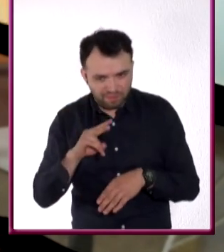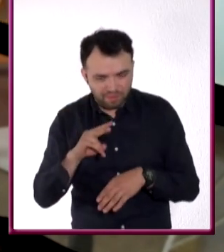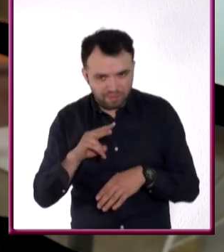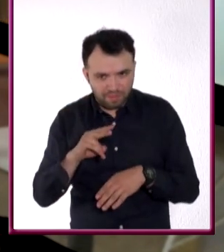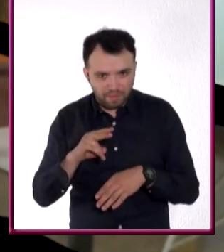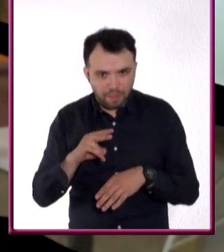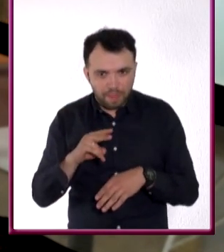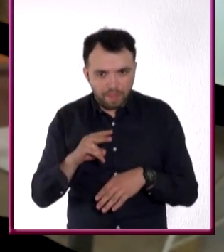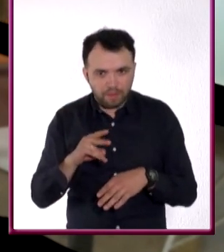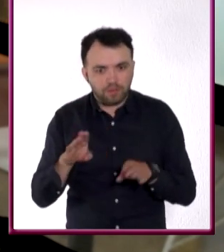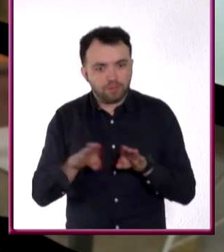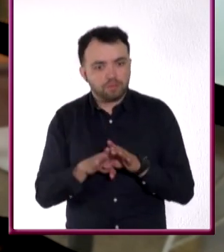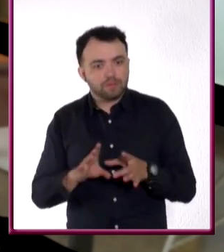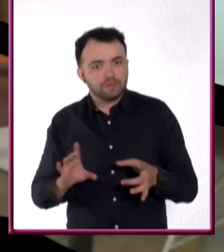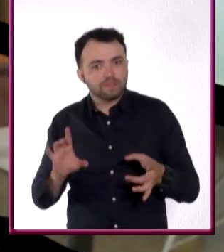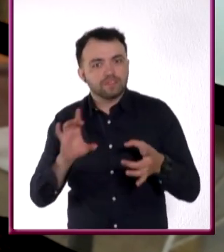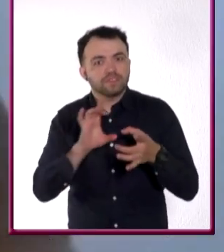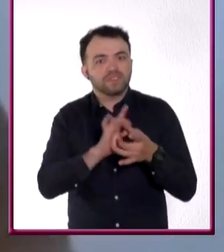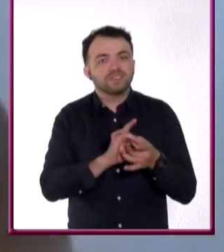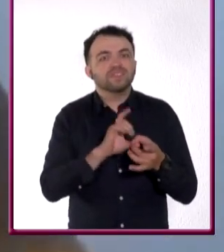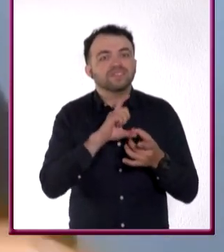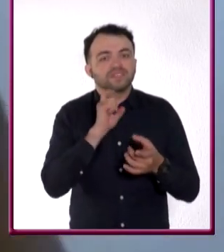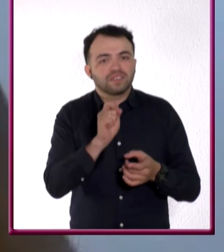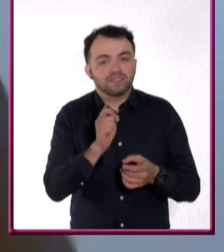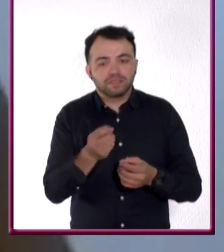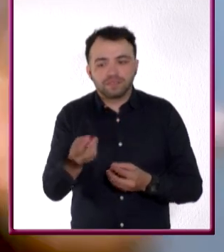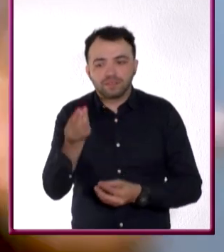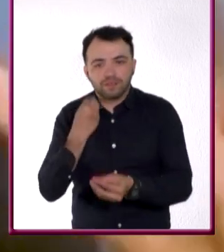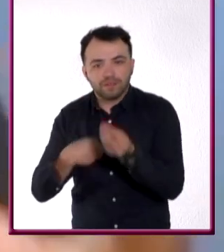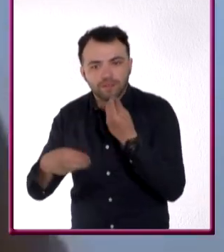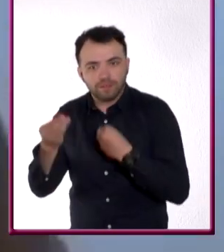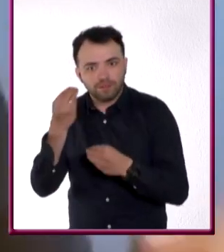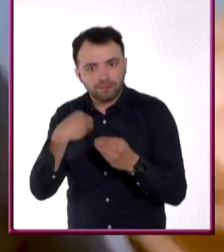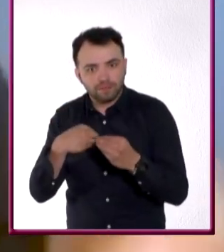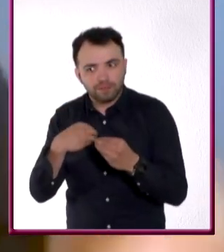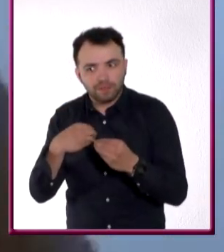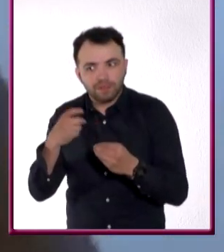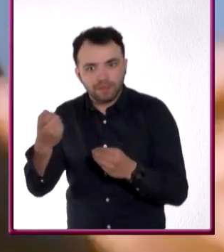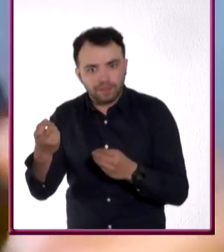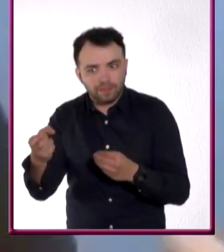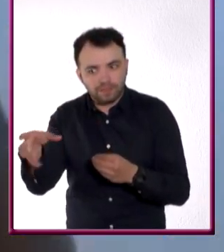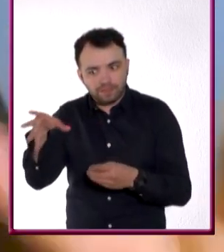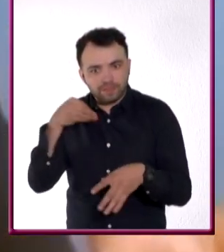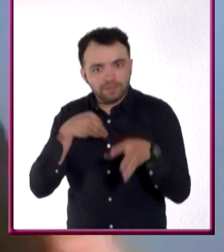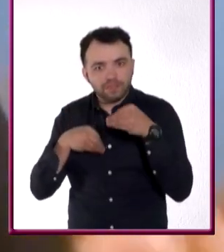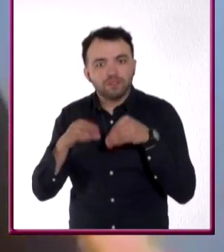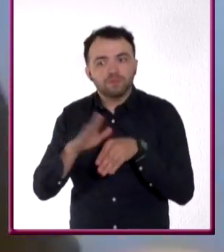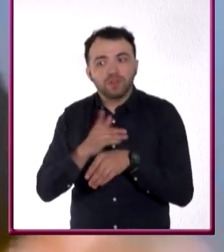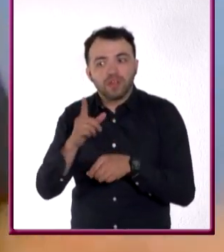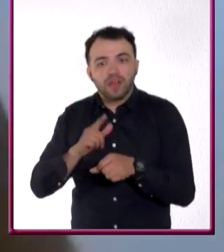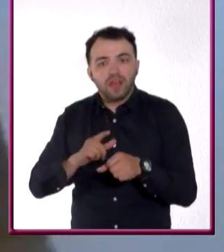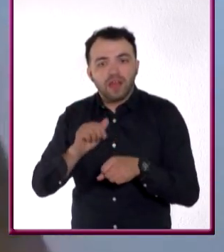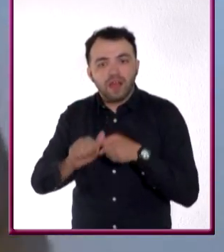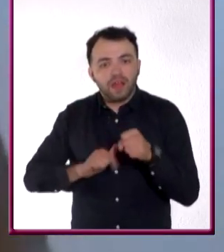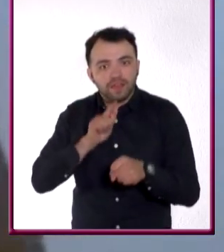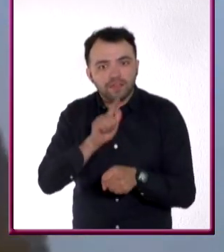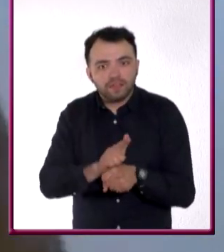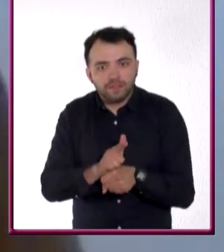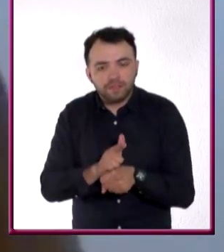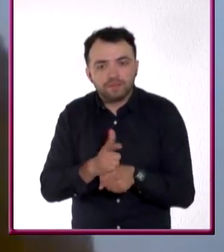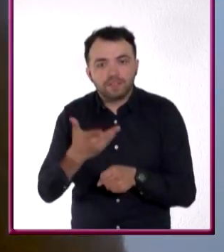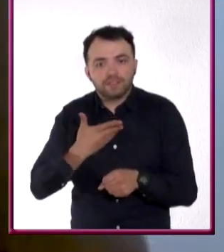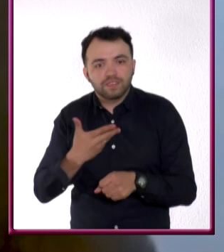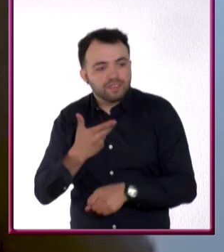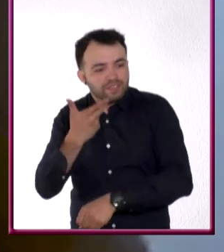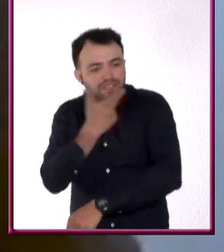Muy asociado a los sistemas de producción de alimentos y a los confinamientos estos de animales, y etcétera. Todos esos